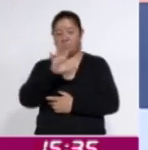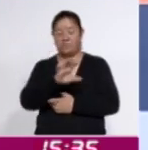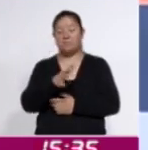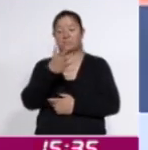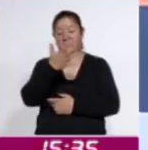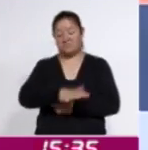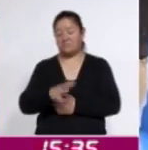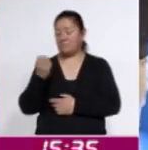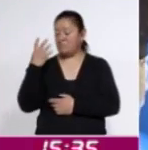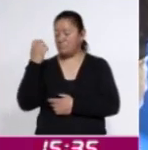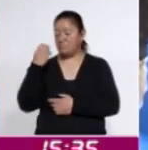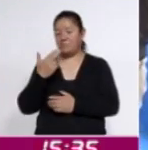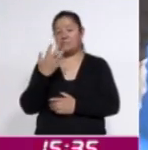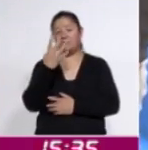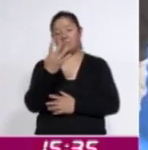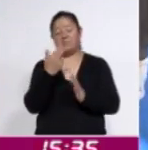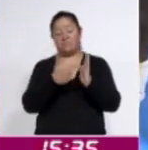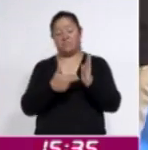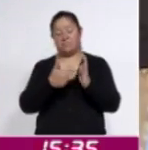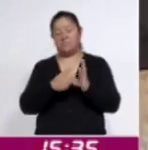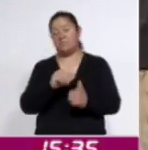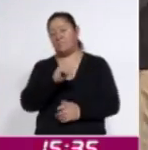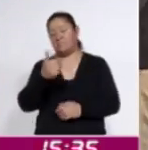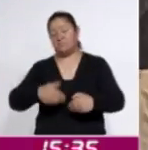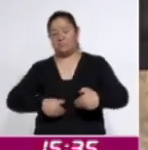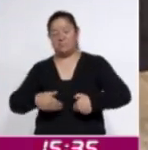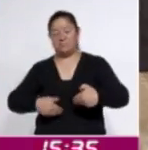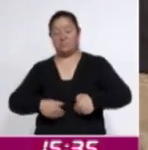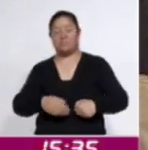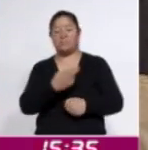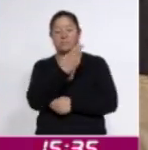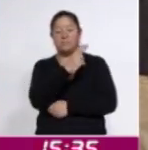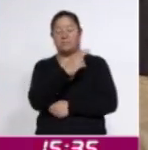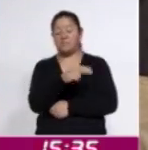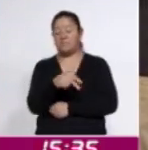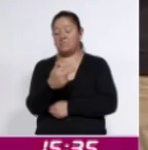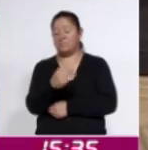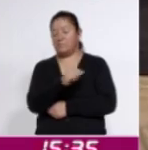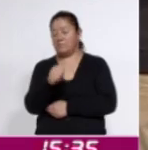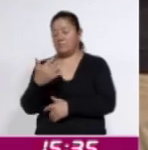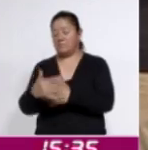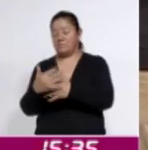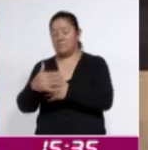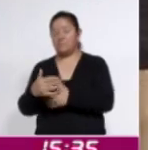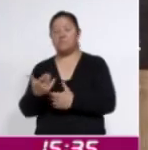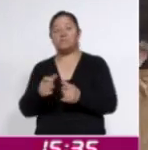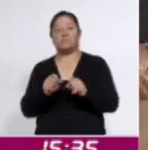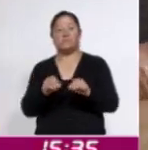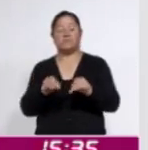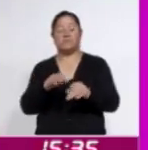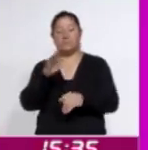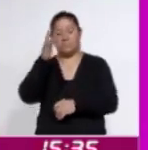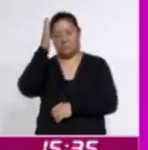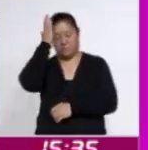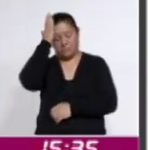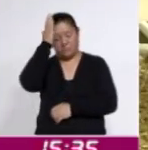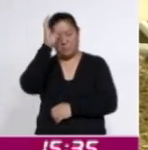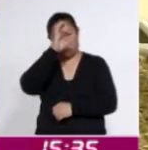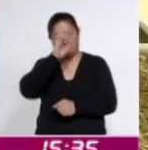4 talleres, entre otras actividades, del 13 al 15 de noviembre en el Palacio de Cultura.